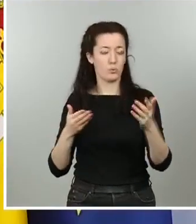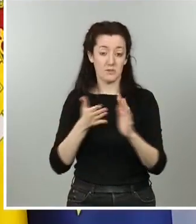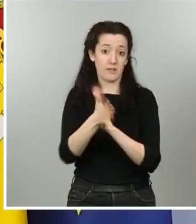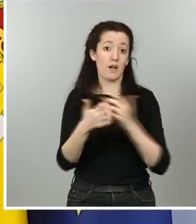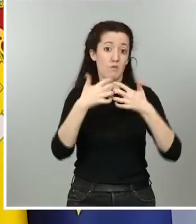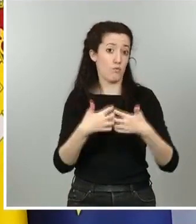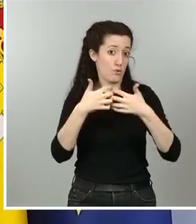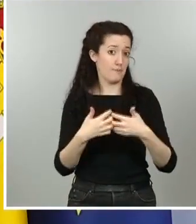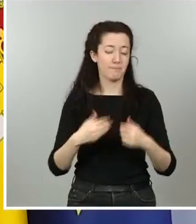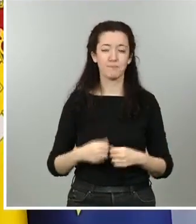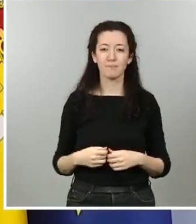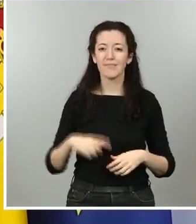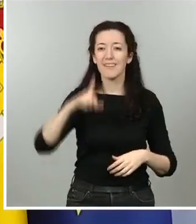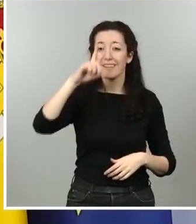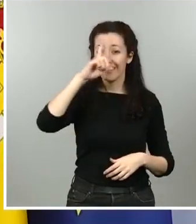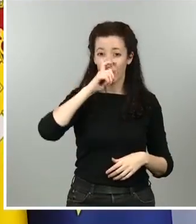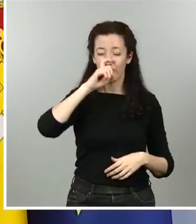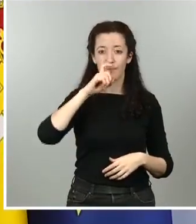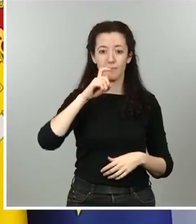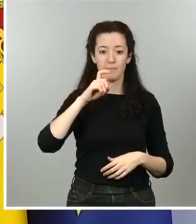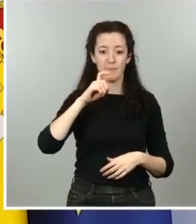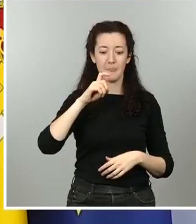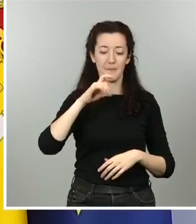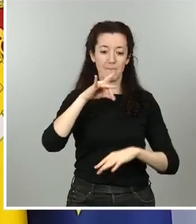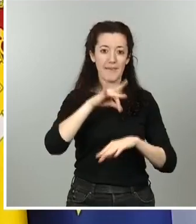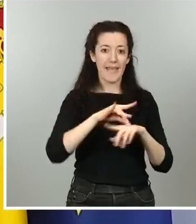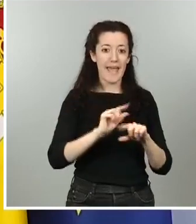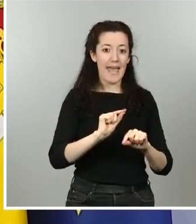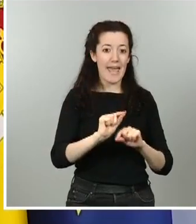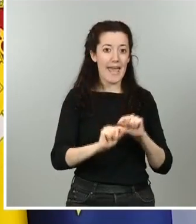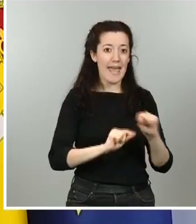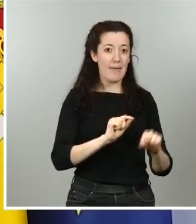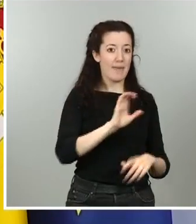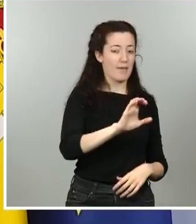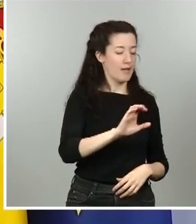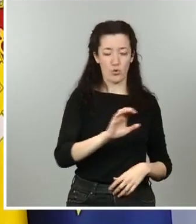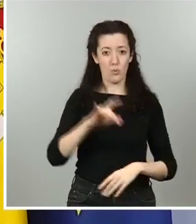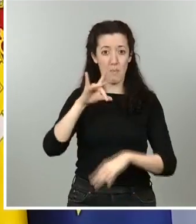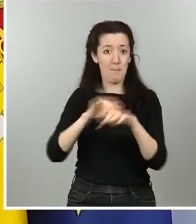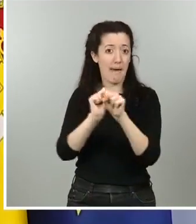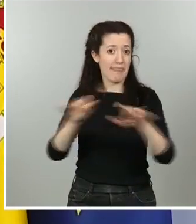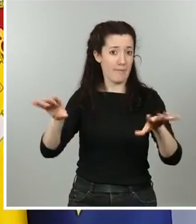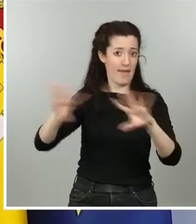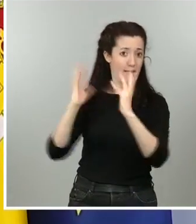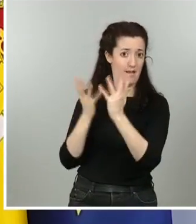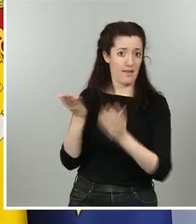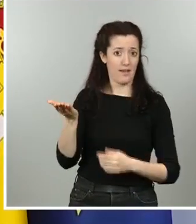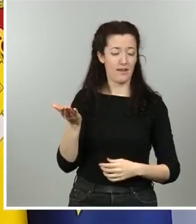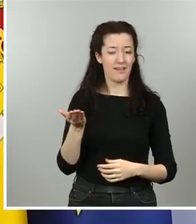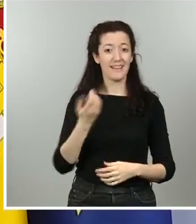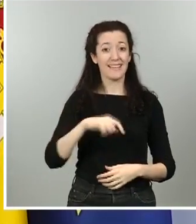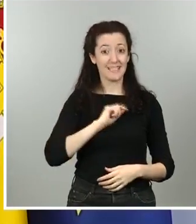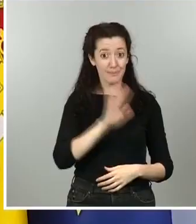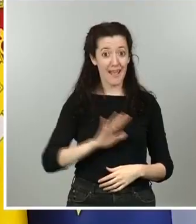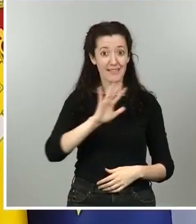además, que es una epidemia, en realidad es una pandemia. Les recuerdo que España forma parte de las economías occidentales, de las